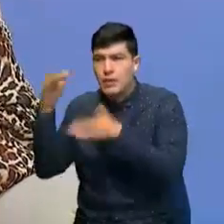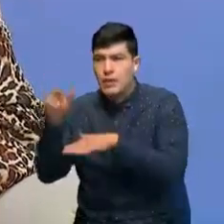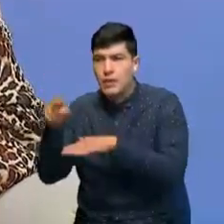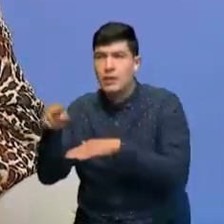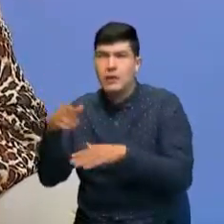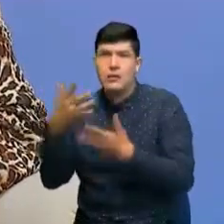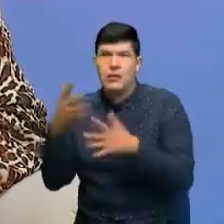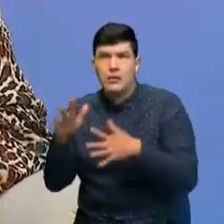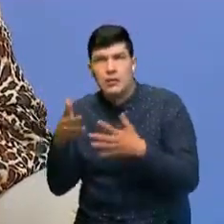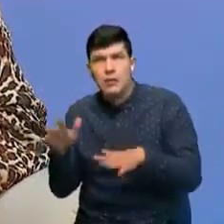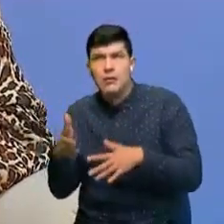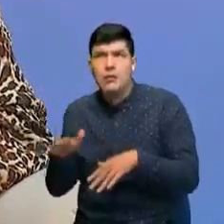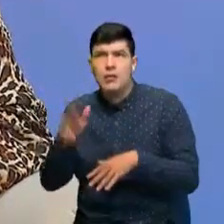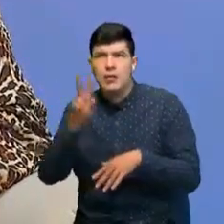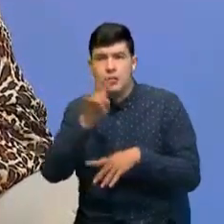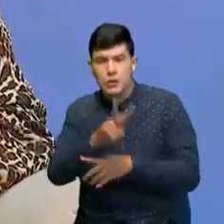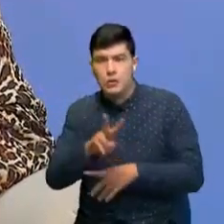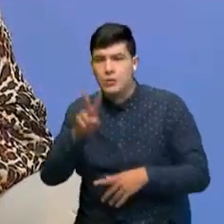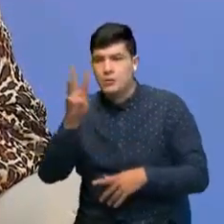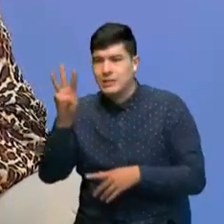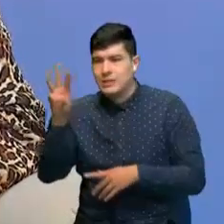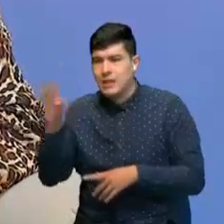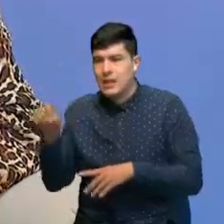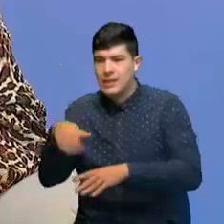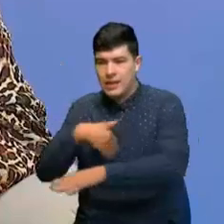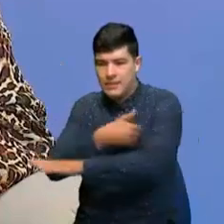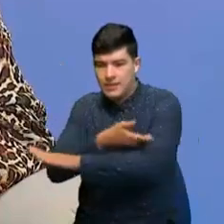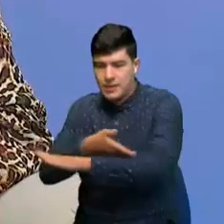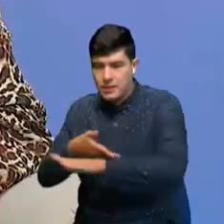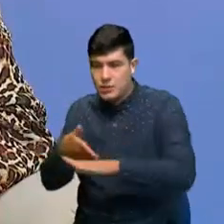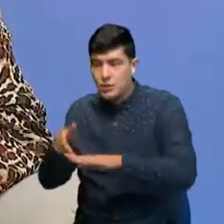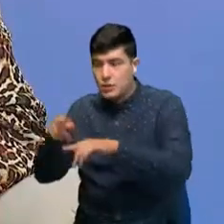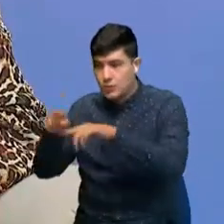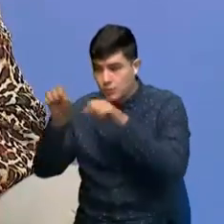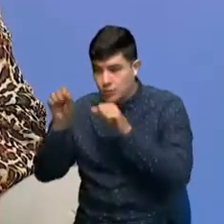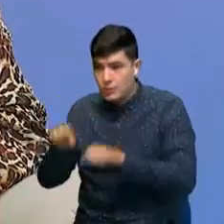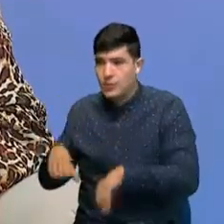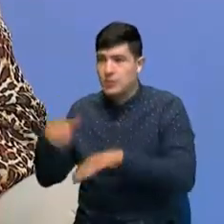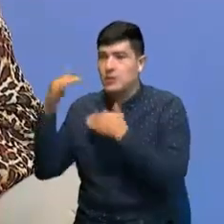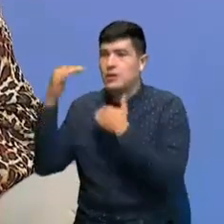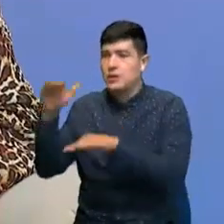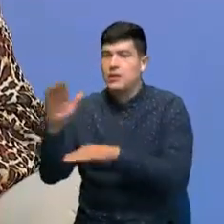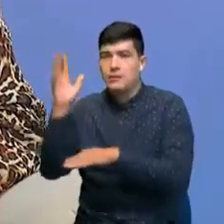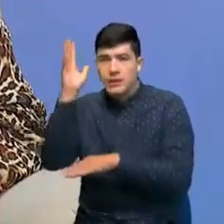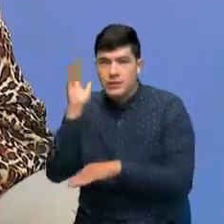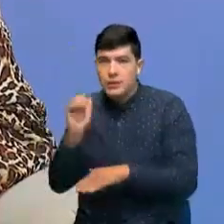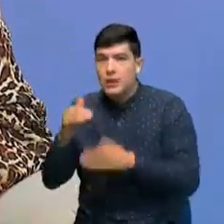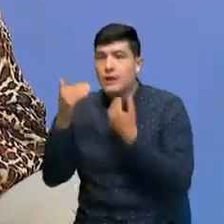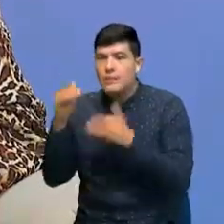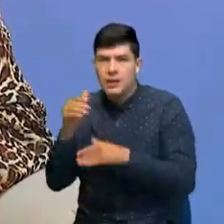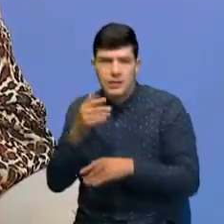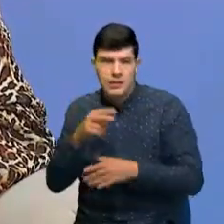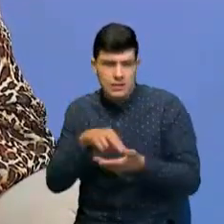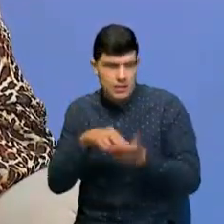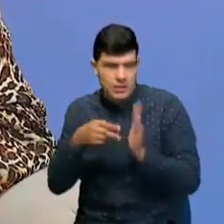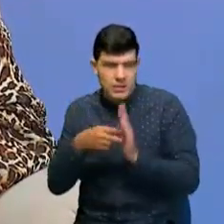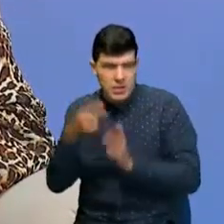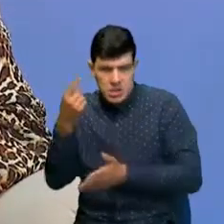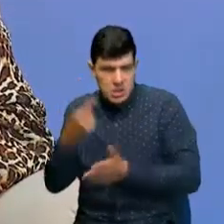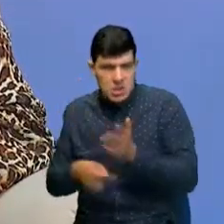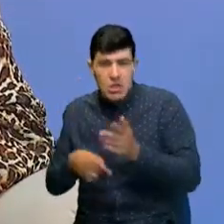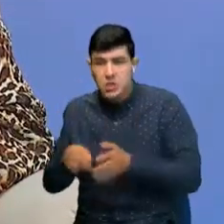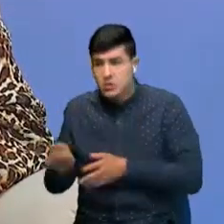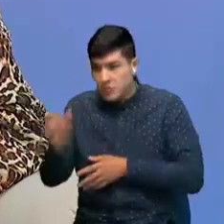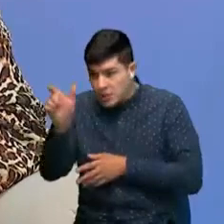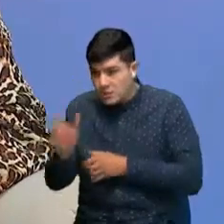mínima. Un promedio de 230 millones de pesos para salir con pensión mínima. Es decir, si una persona viene un